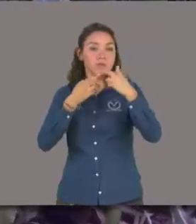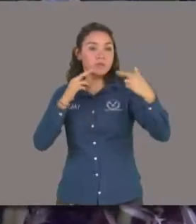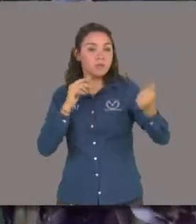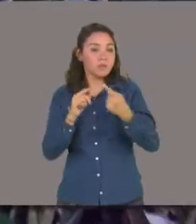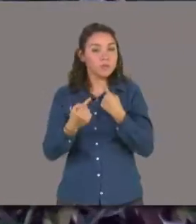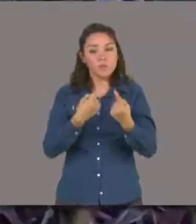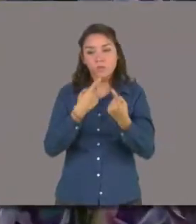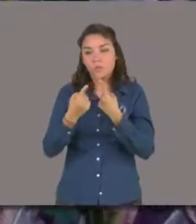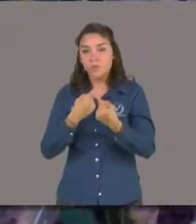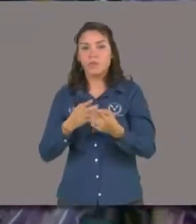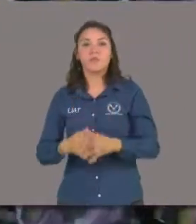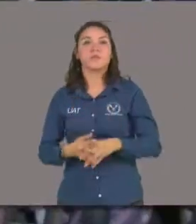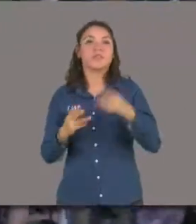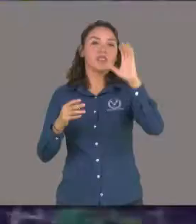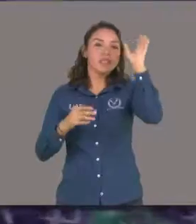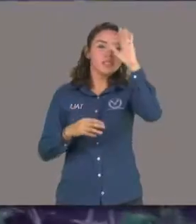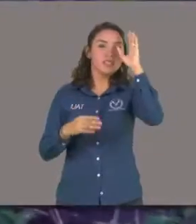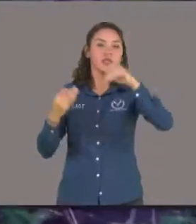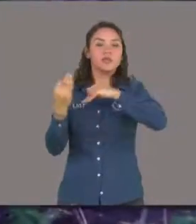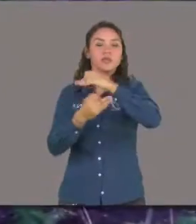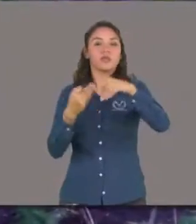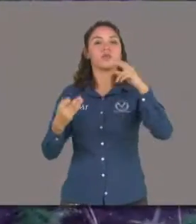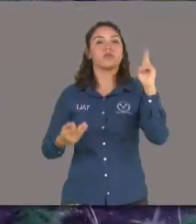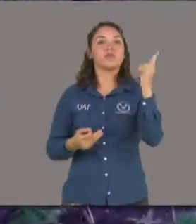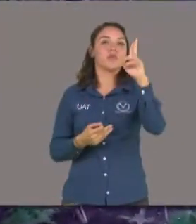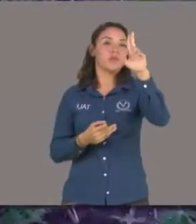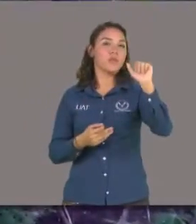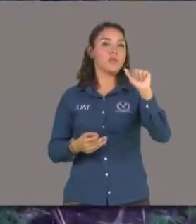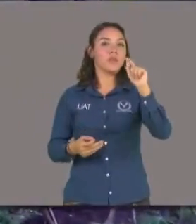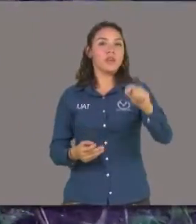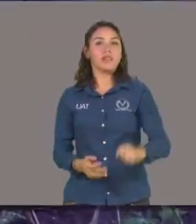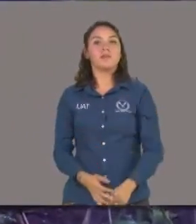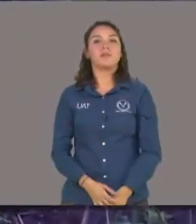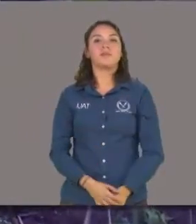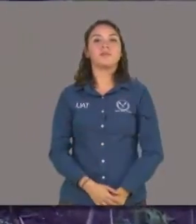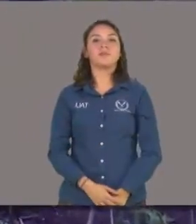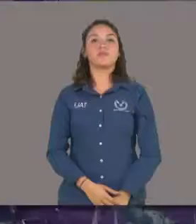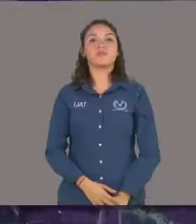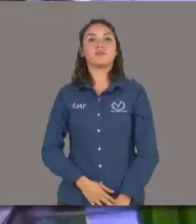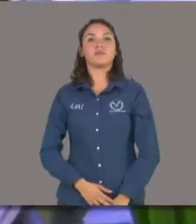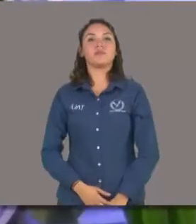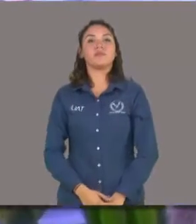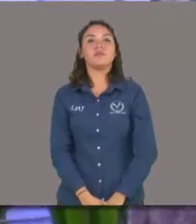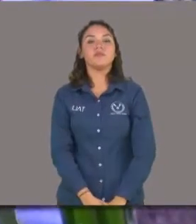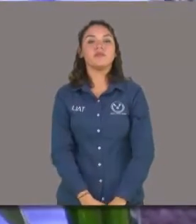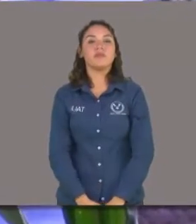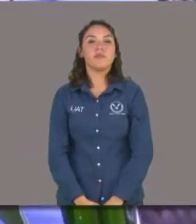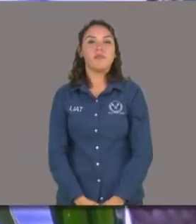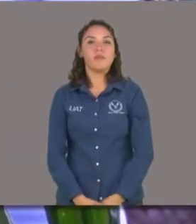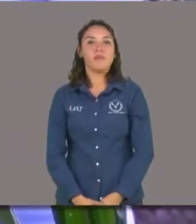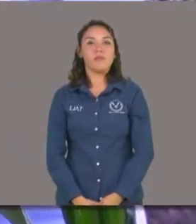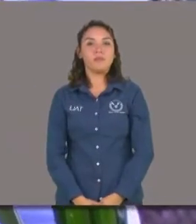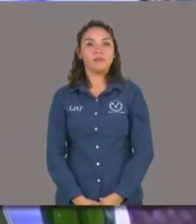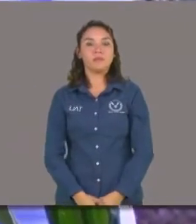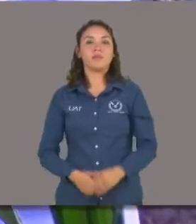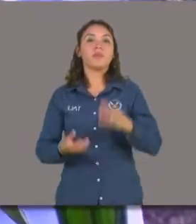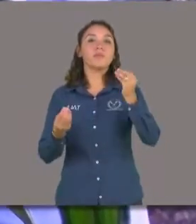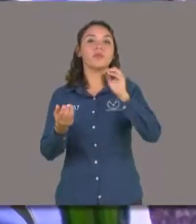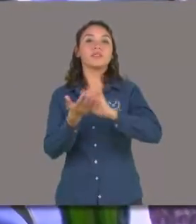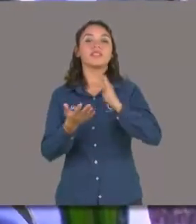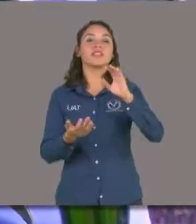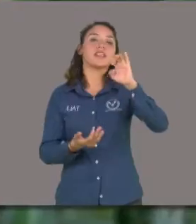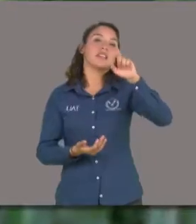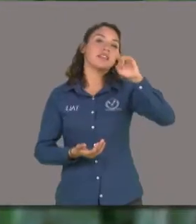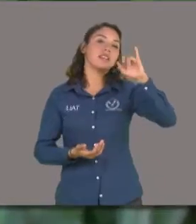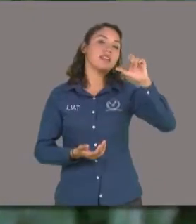alguna, estos trabajos conjuntos con instituciones extranjeras enriquecen las relaciones y el acervo científico de la Universidad